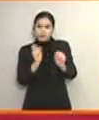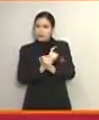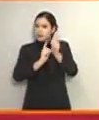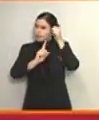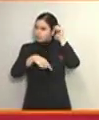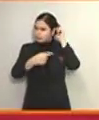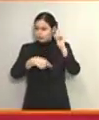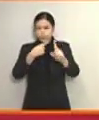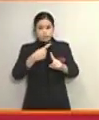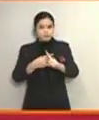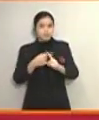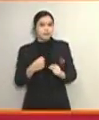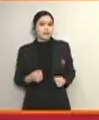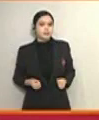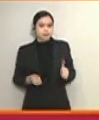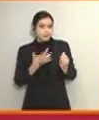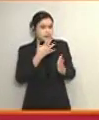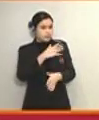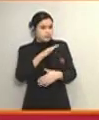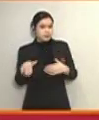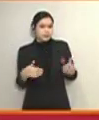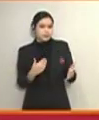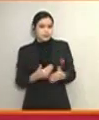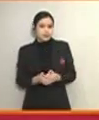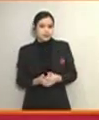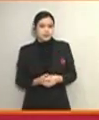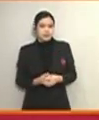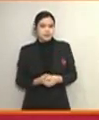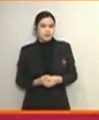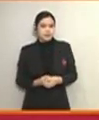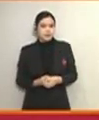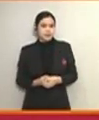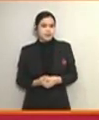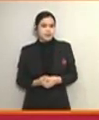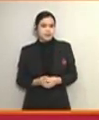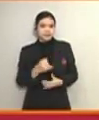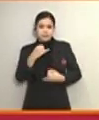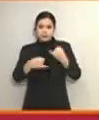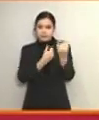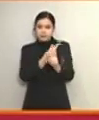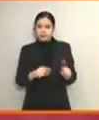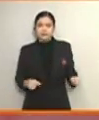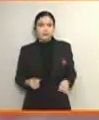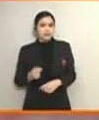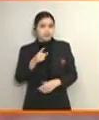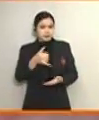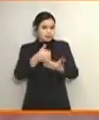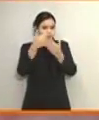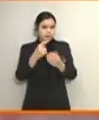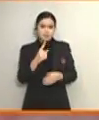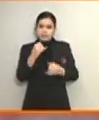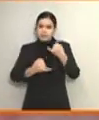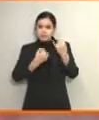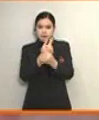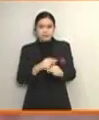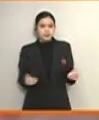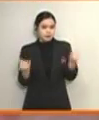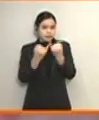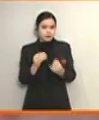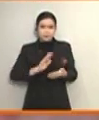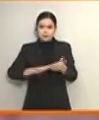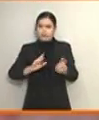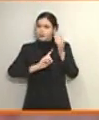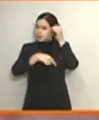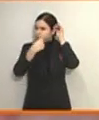X. Así que les deseo mucha suerte porque esta es jugada gratis. Tu premio de hoy es una jugada gratis al mismo monto